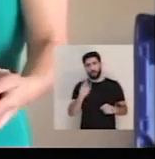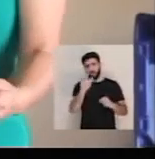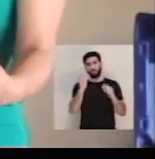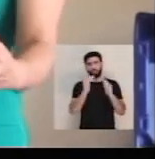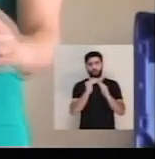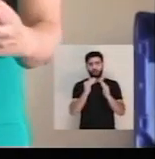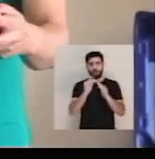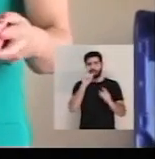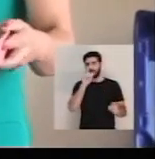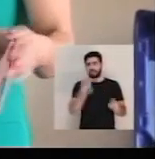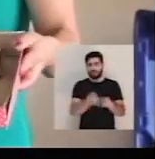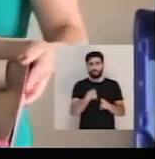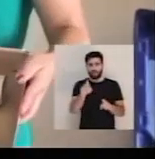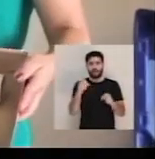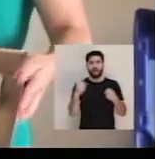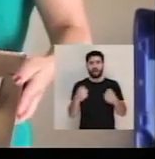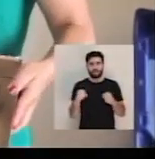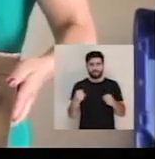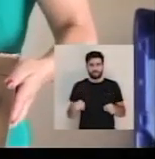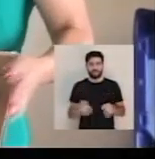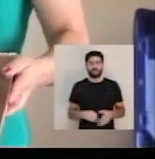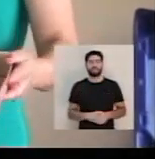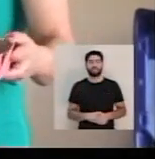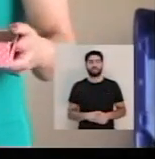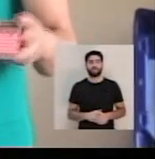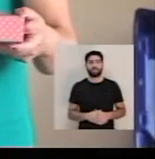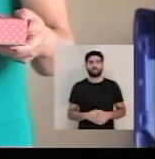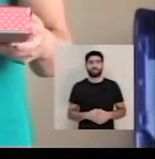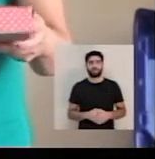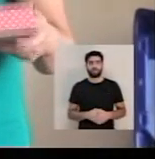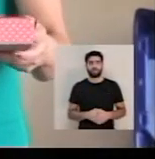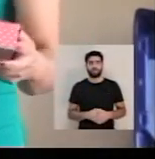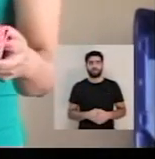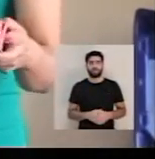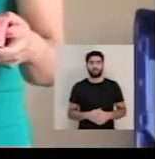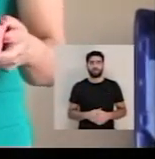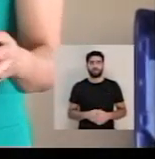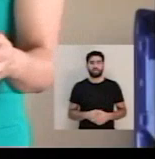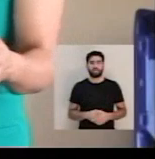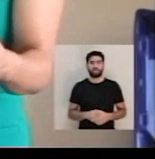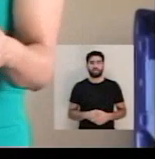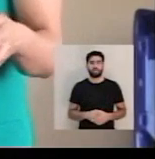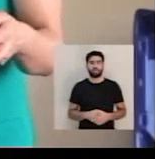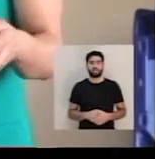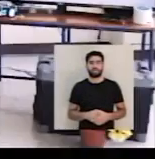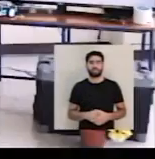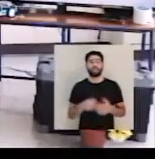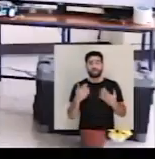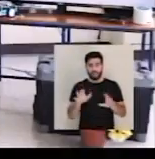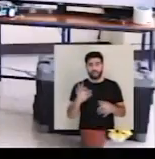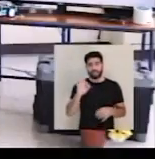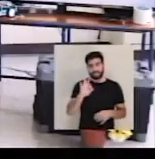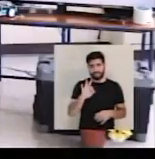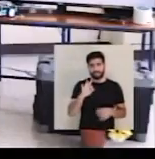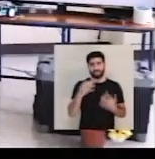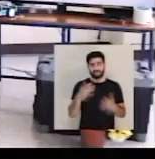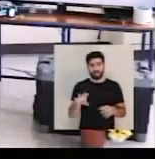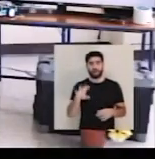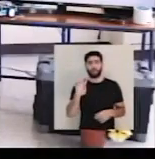casa. Vamos. Ahí está. Ahora por el 3. Me queda el